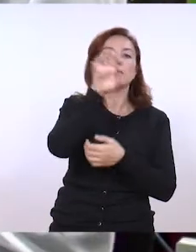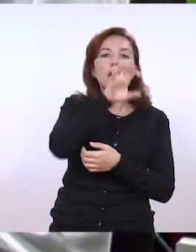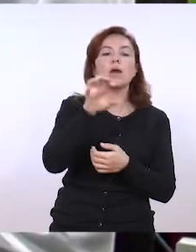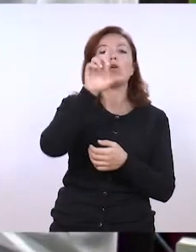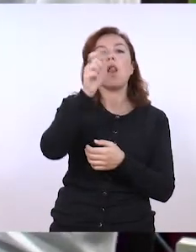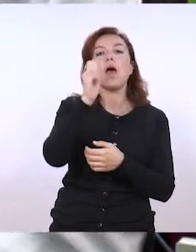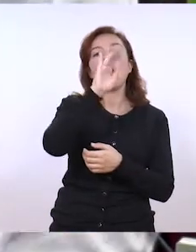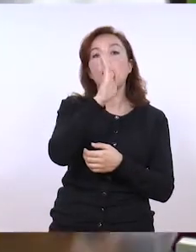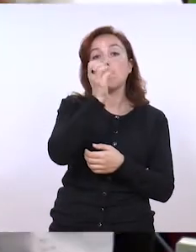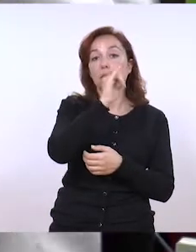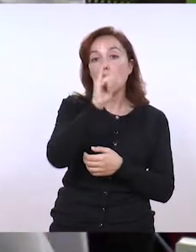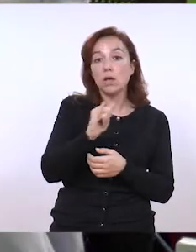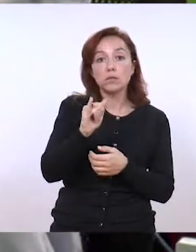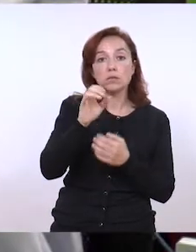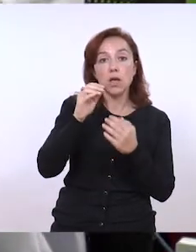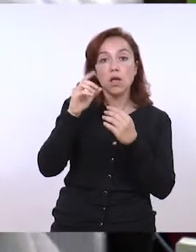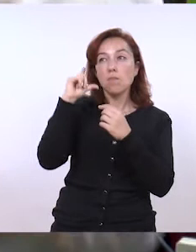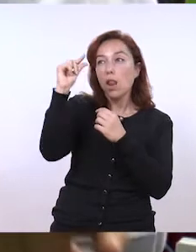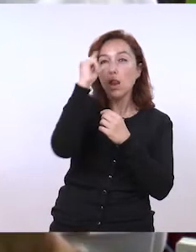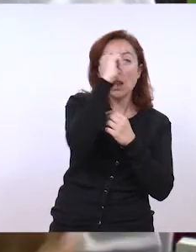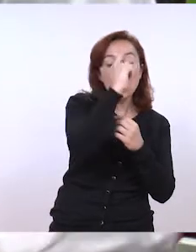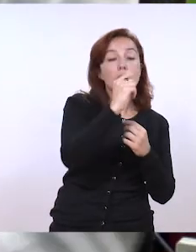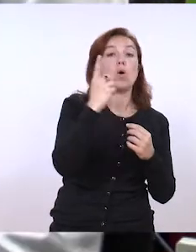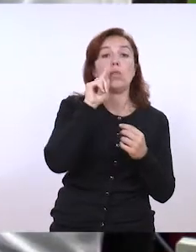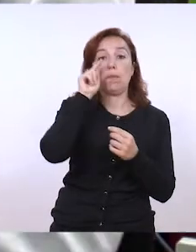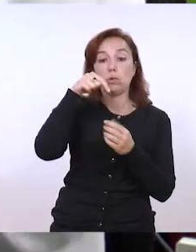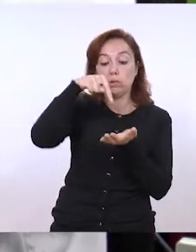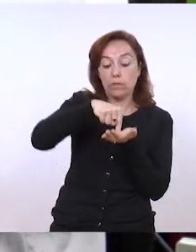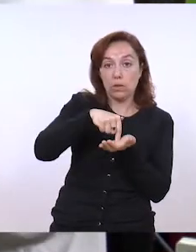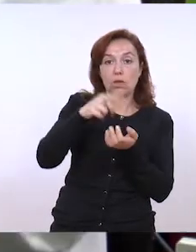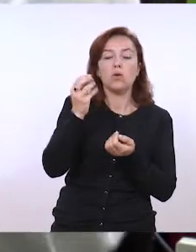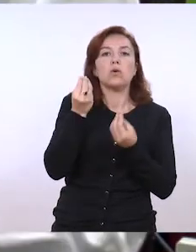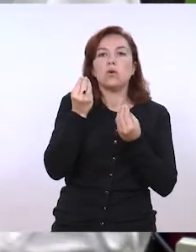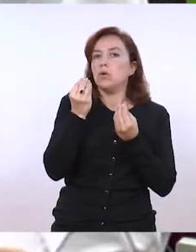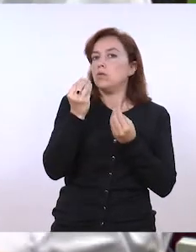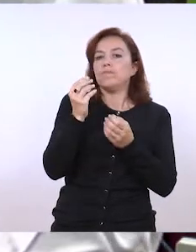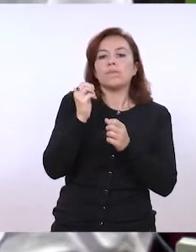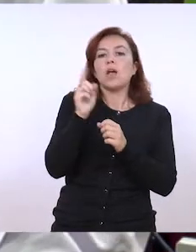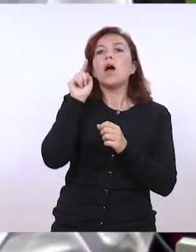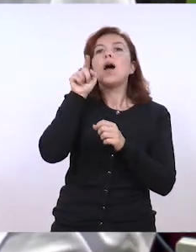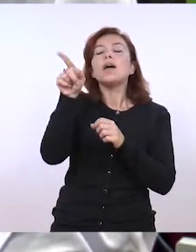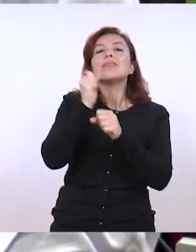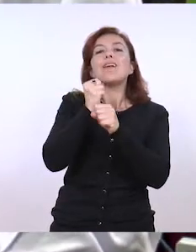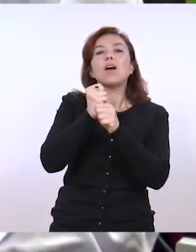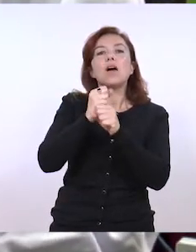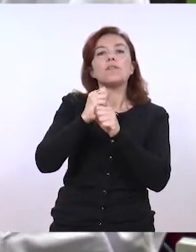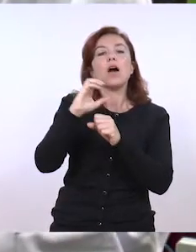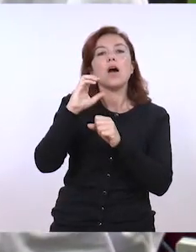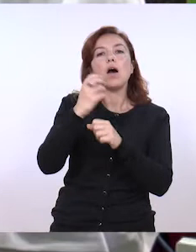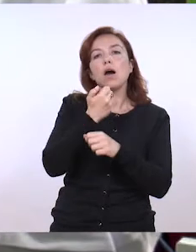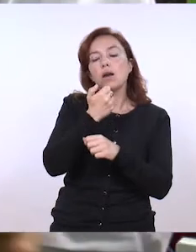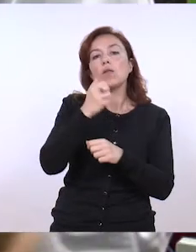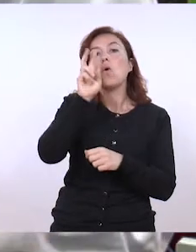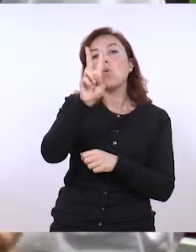Paz, toda la zona periférica, digamos, del núcleo metropolitano, estaba operando con UHF.